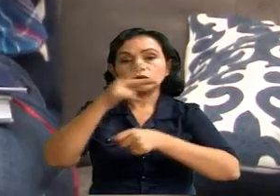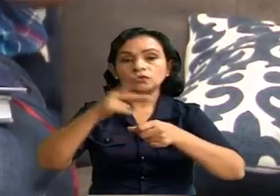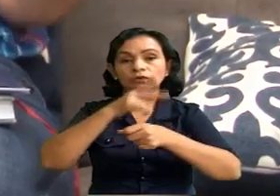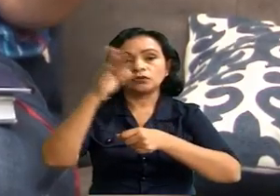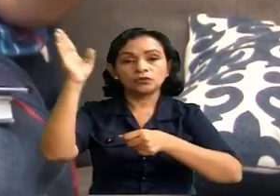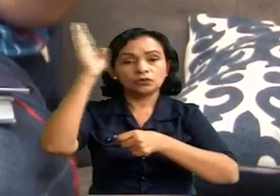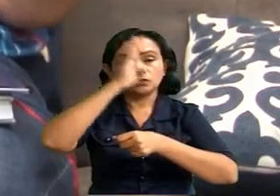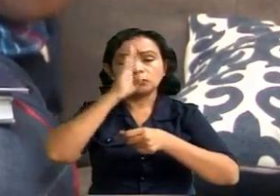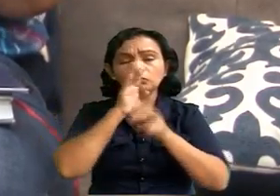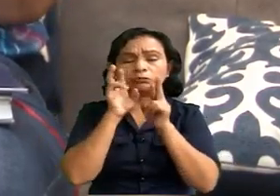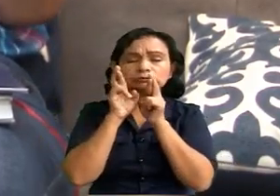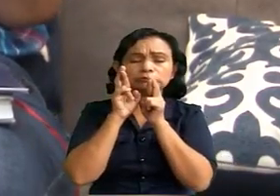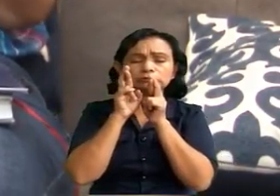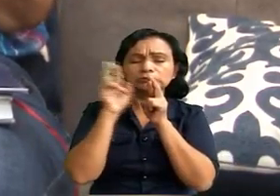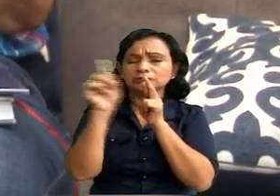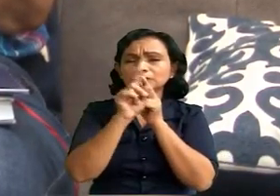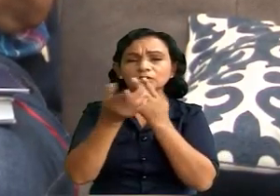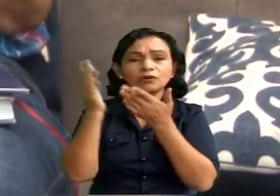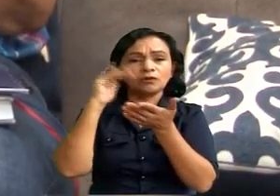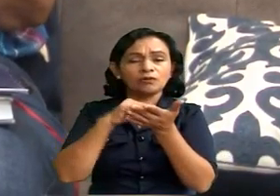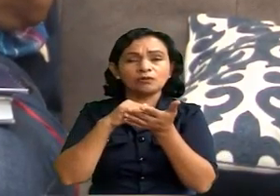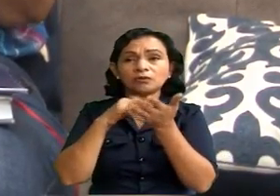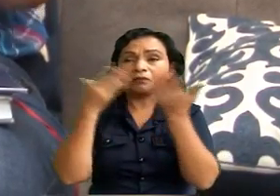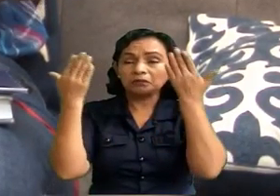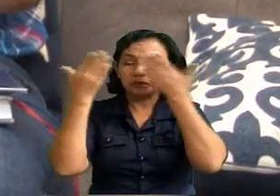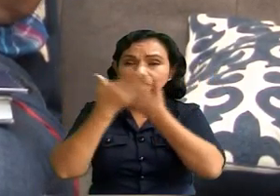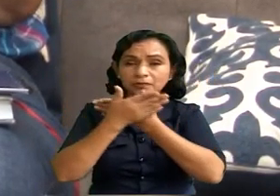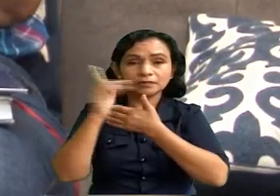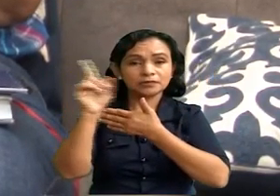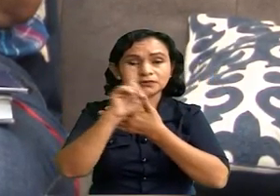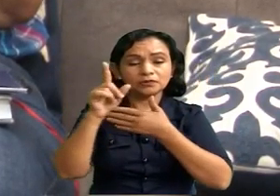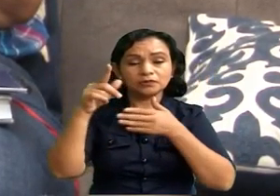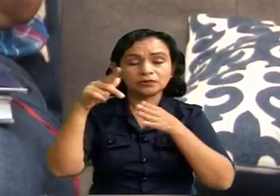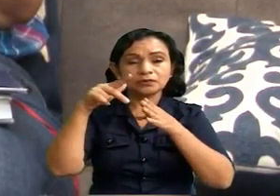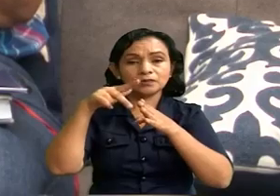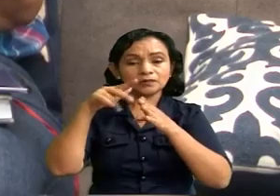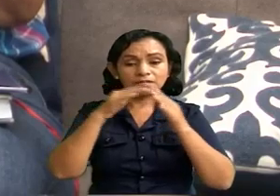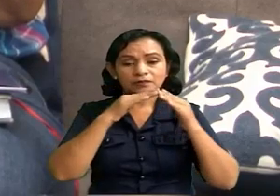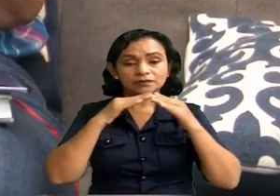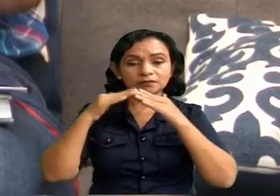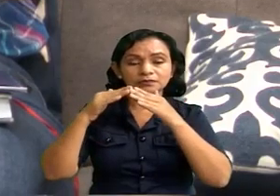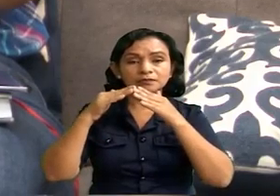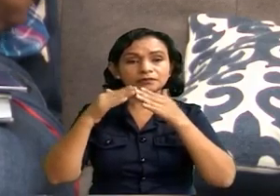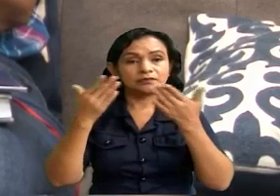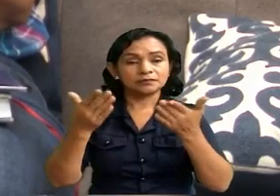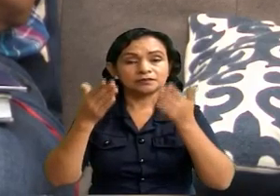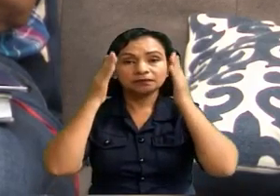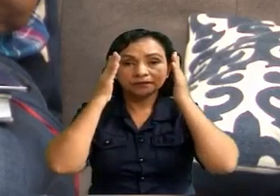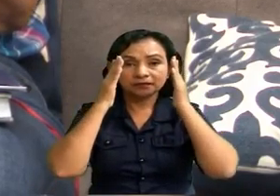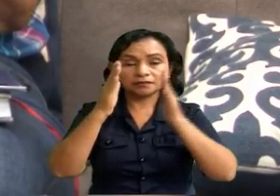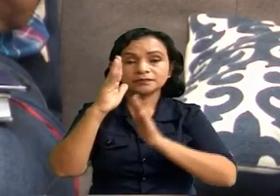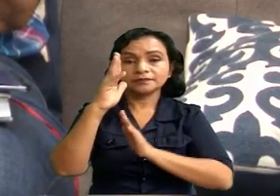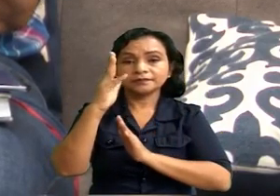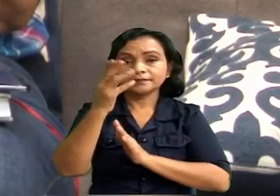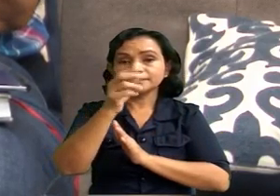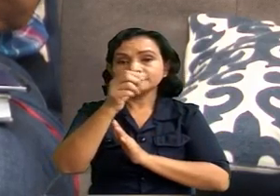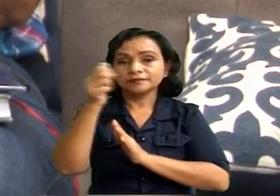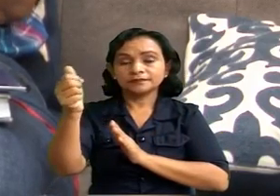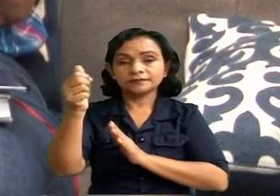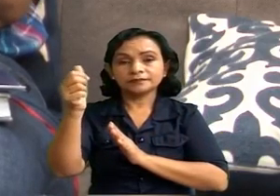van a volver, de oscuridad que teníamos en las zonas urbanas, y ahora tenemos una cobertura de